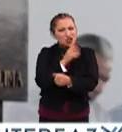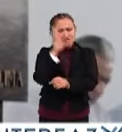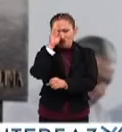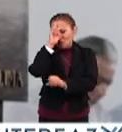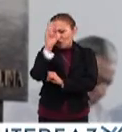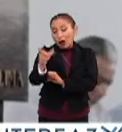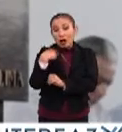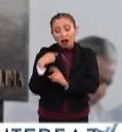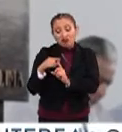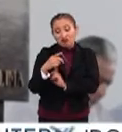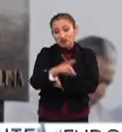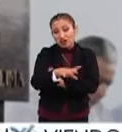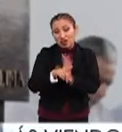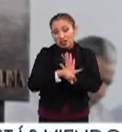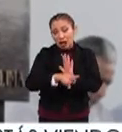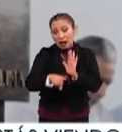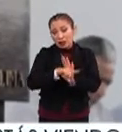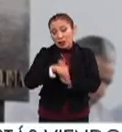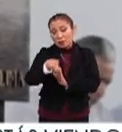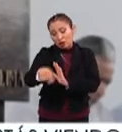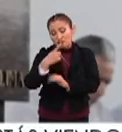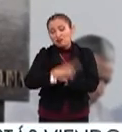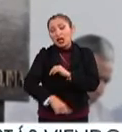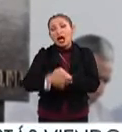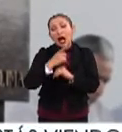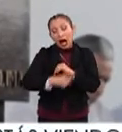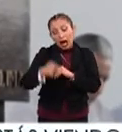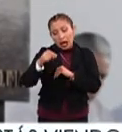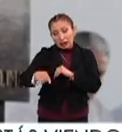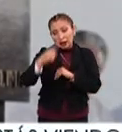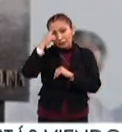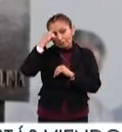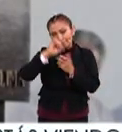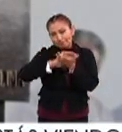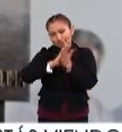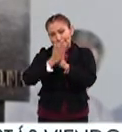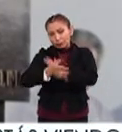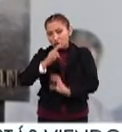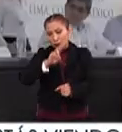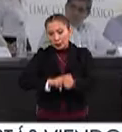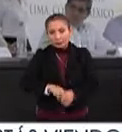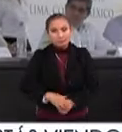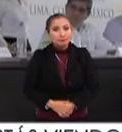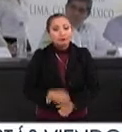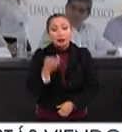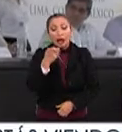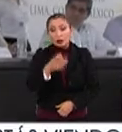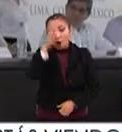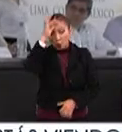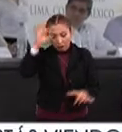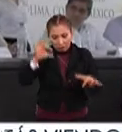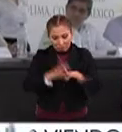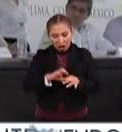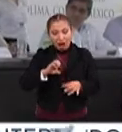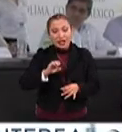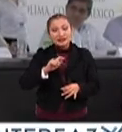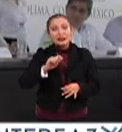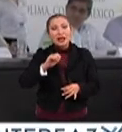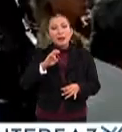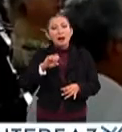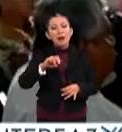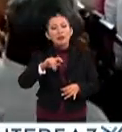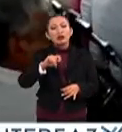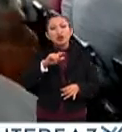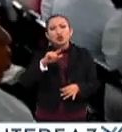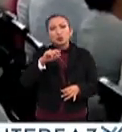es una influencia negativa que tiende a afectar el neurodesarrollo normal. En ello coincidió Esteban Moctezuma